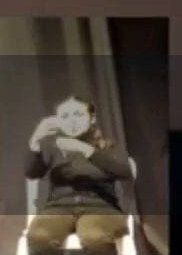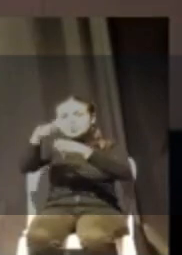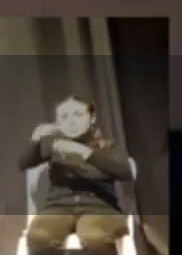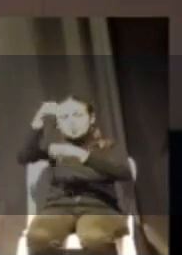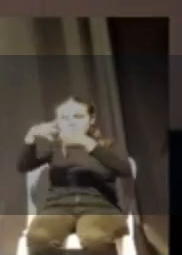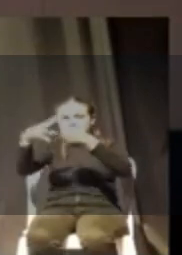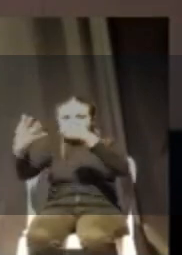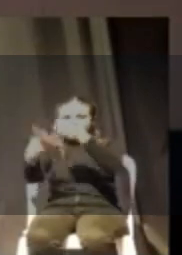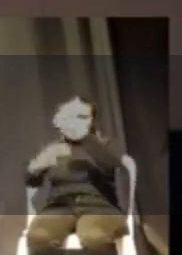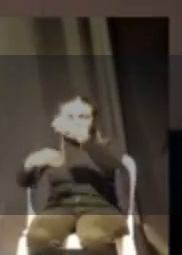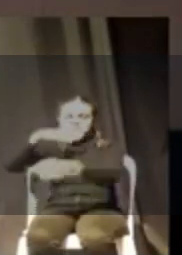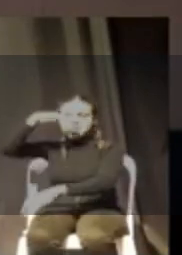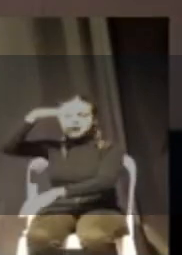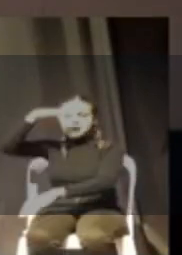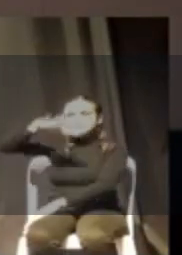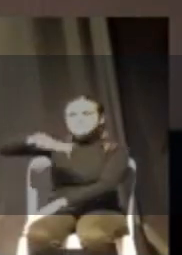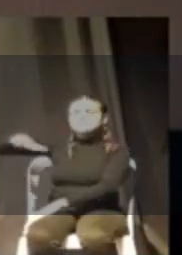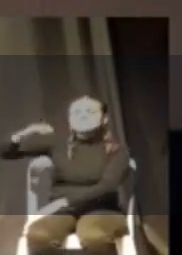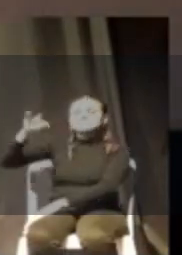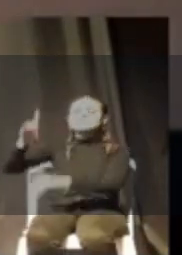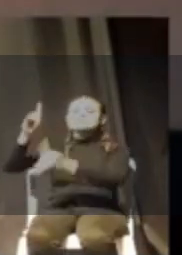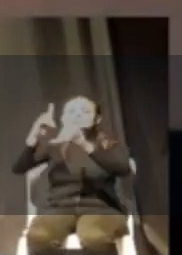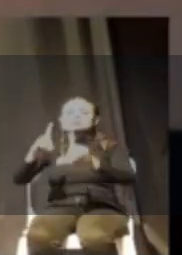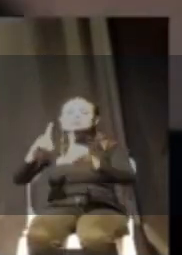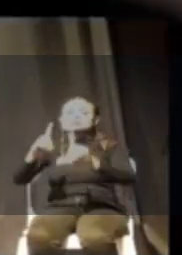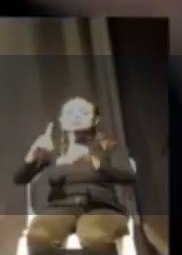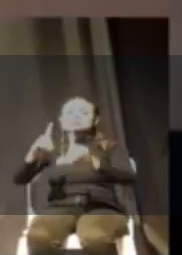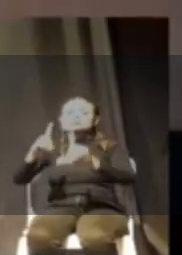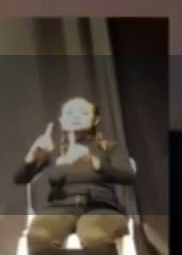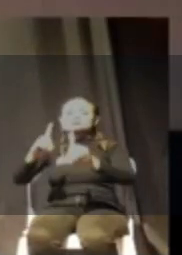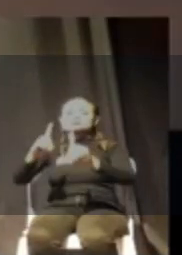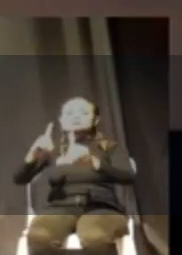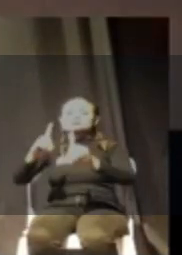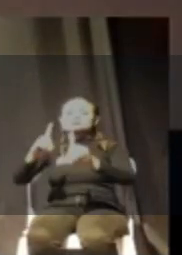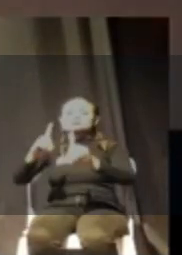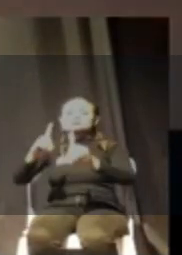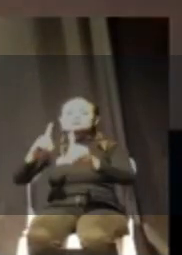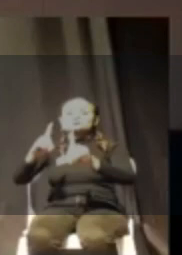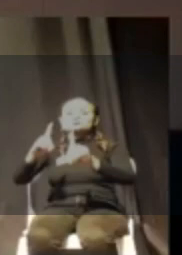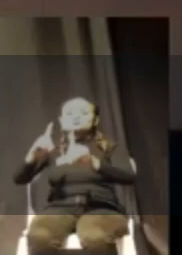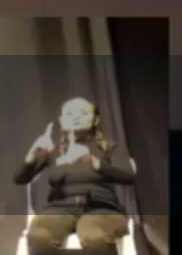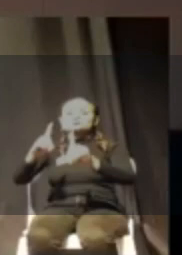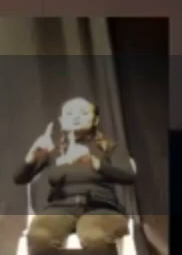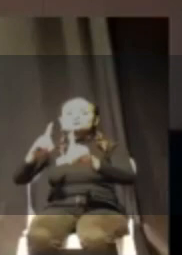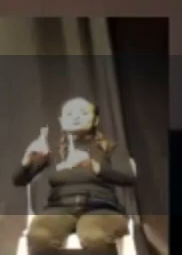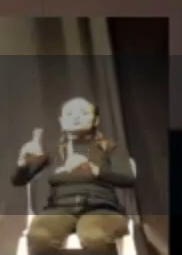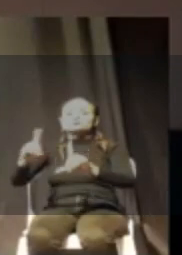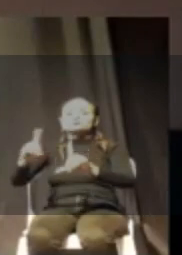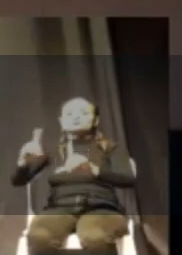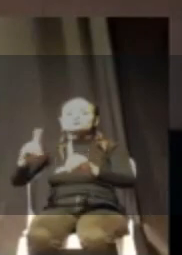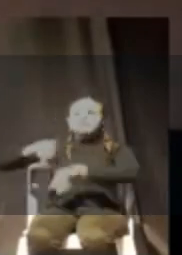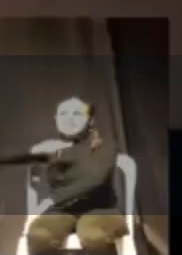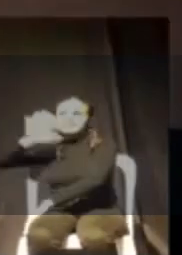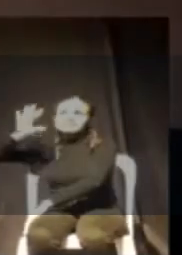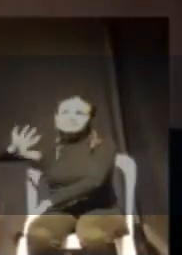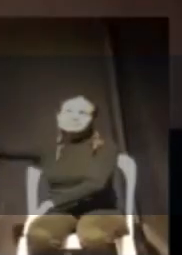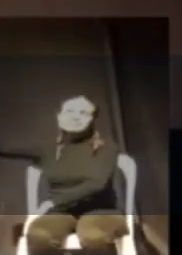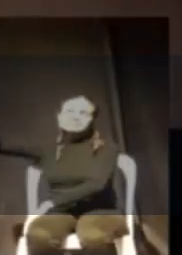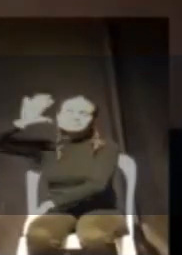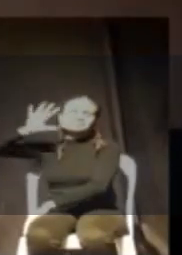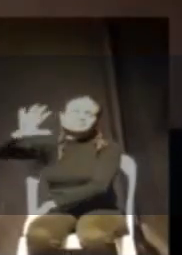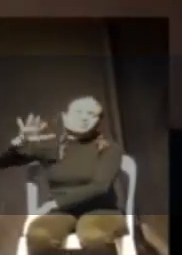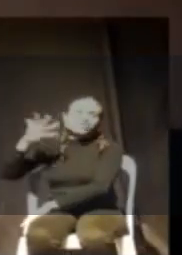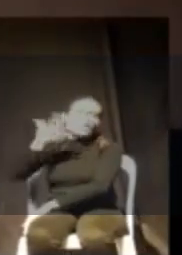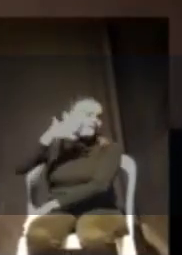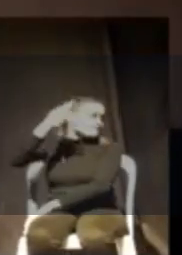estudios hispánicos y latinoamericanos en la Universidad de Perpignan, en Francia. Colombiano, radicado